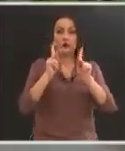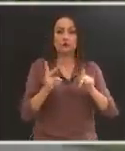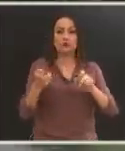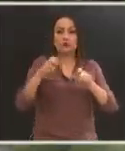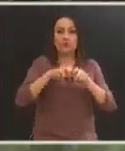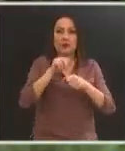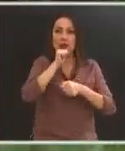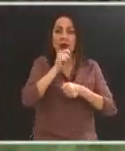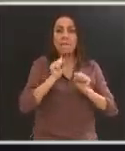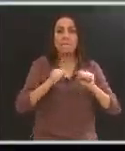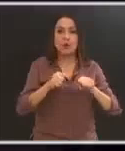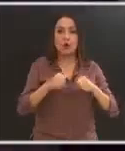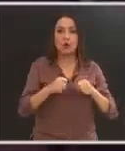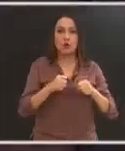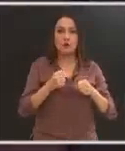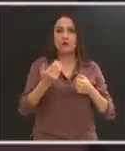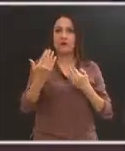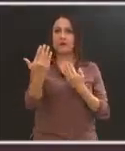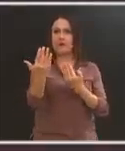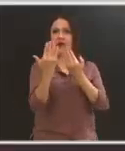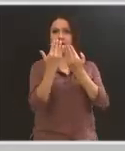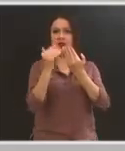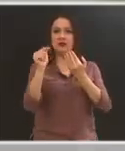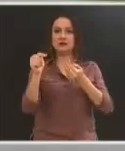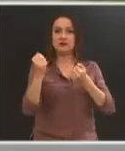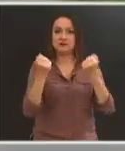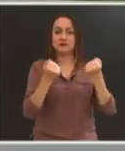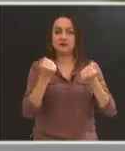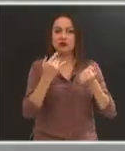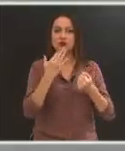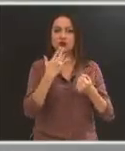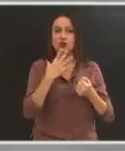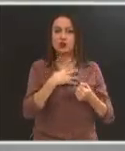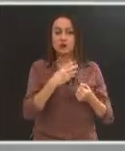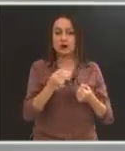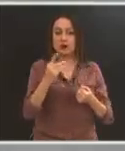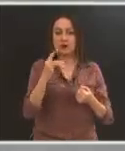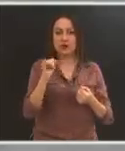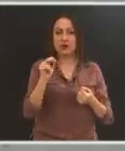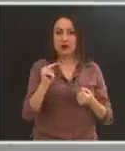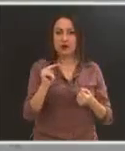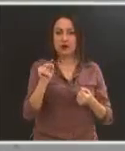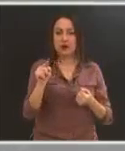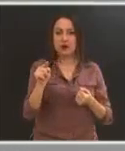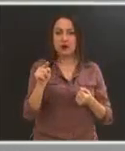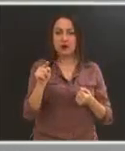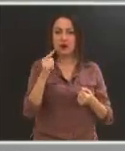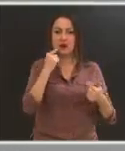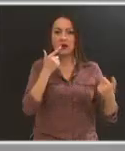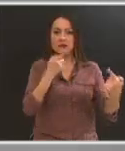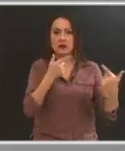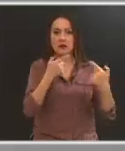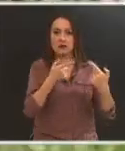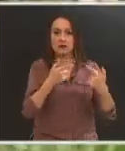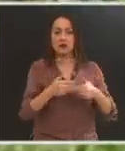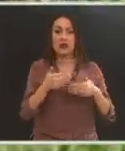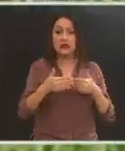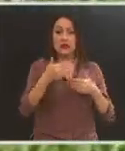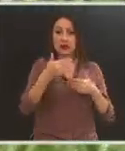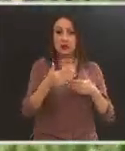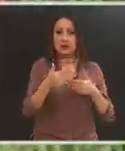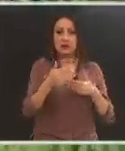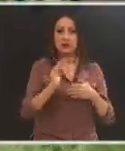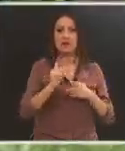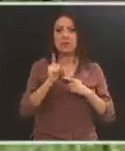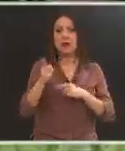en motocicleta se topan de frente a este vehículo color blanco sedán, es al que le disparan y luego se